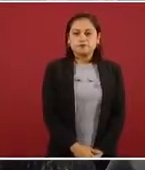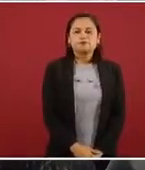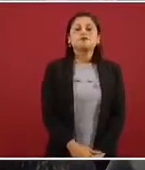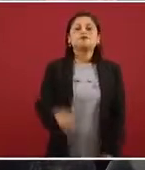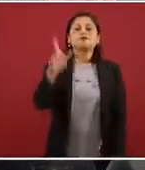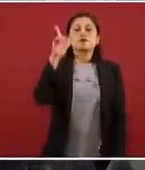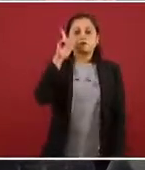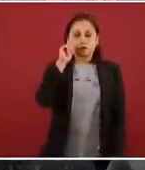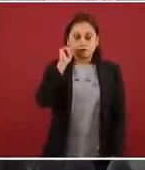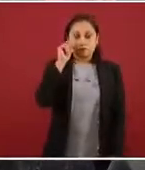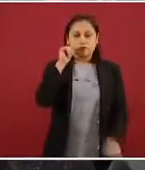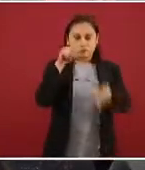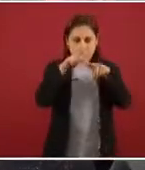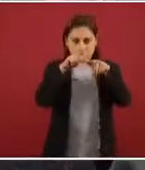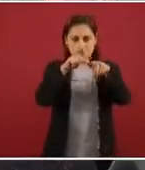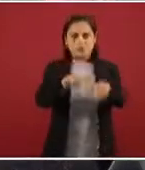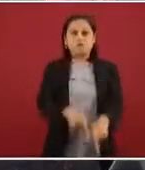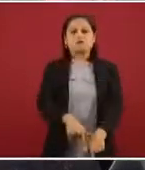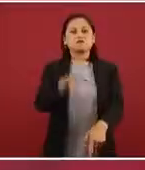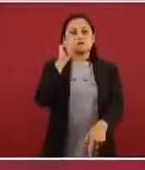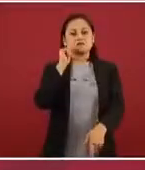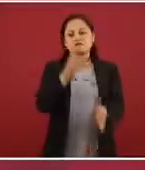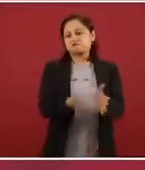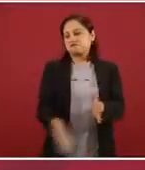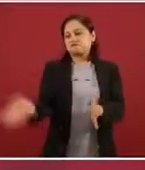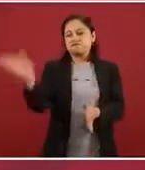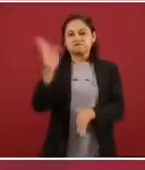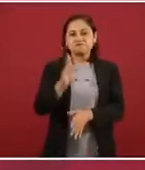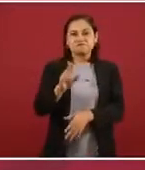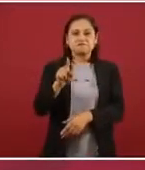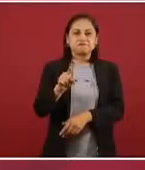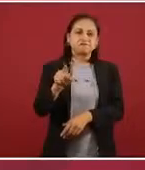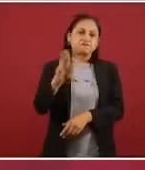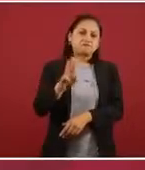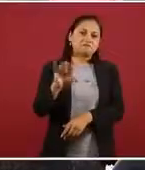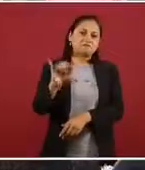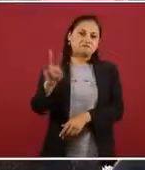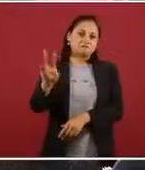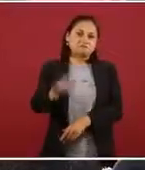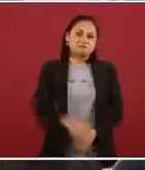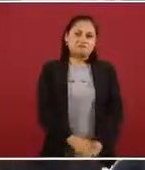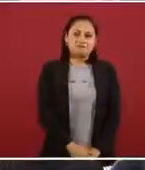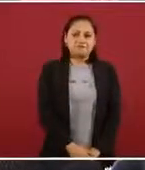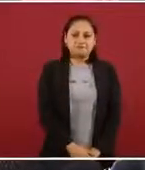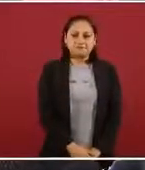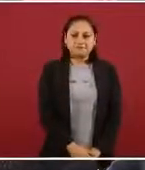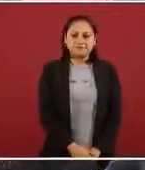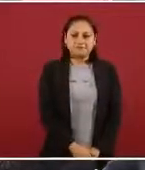mañana seguimos. Tenemos toda la semana. Bueno.